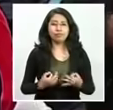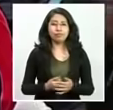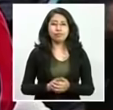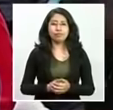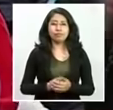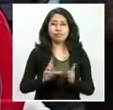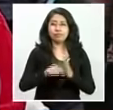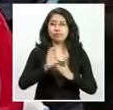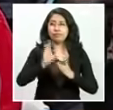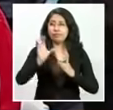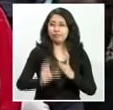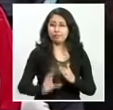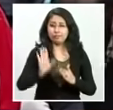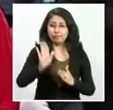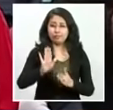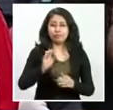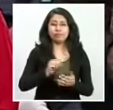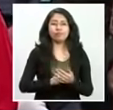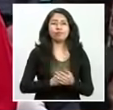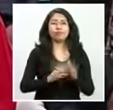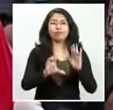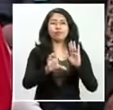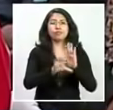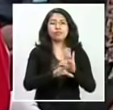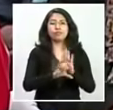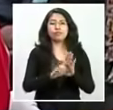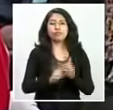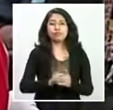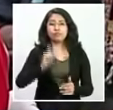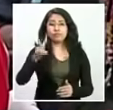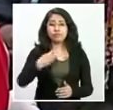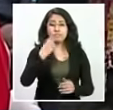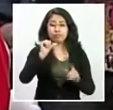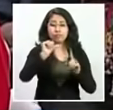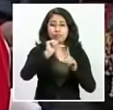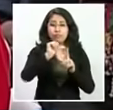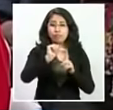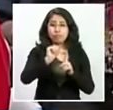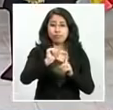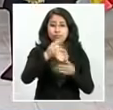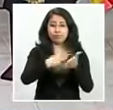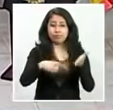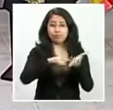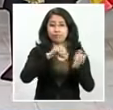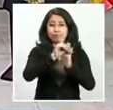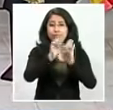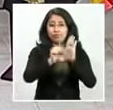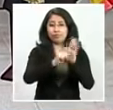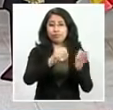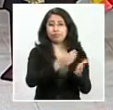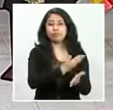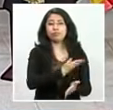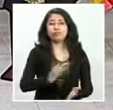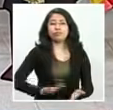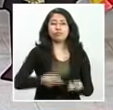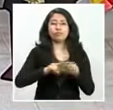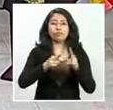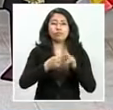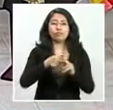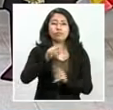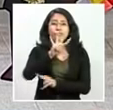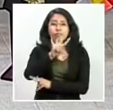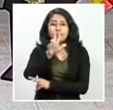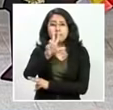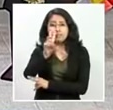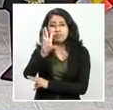cumplimiento de lo establecido por ley. Artículo segundo, se abroga decreto presidencial número